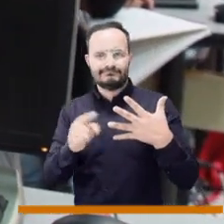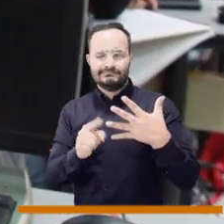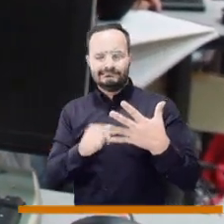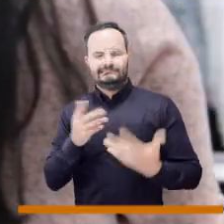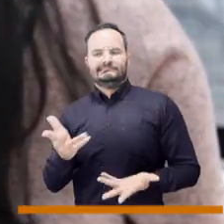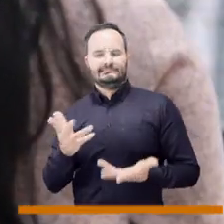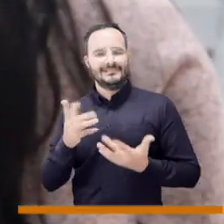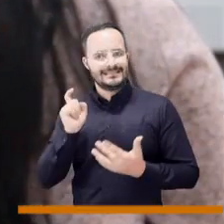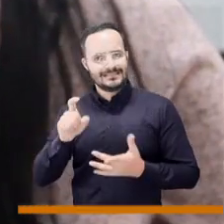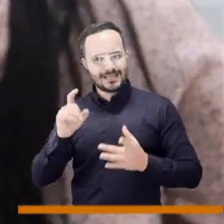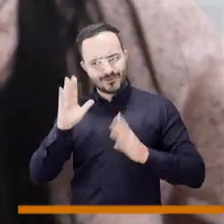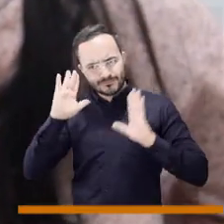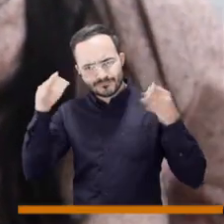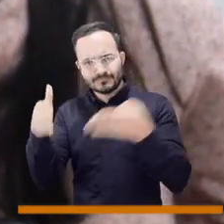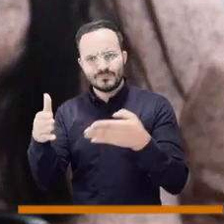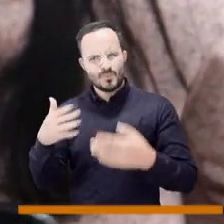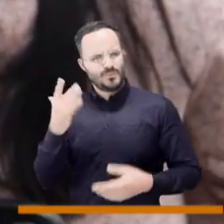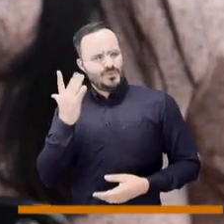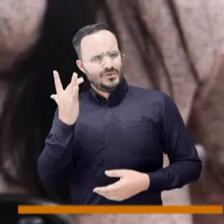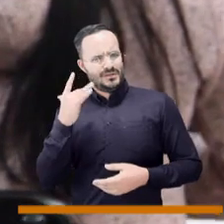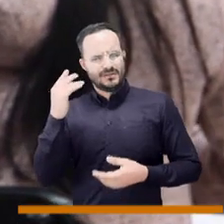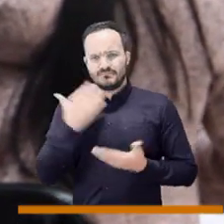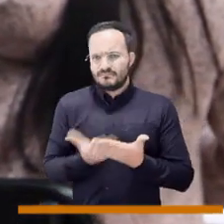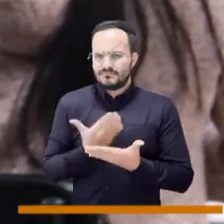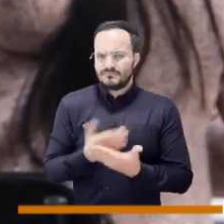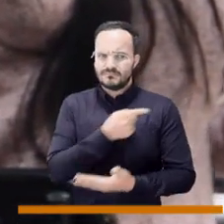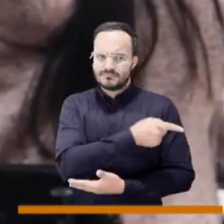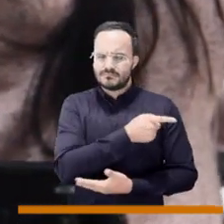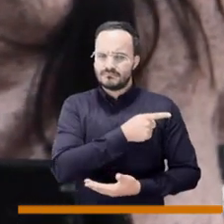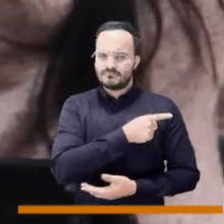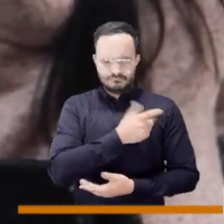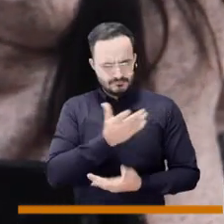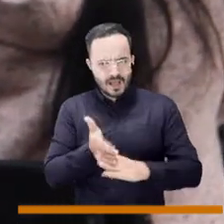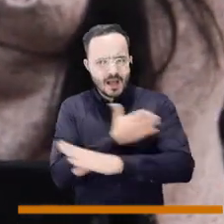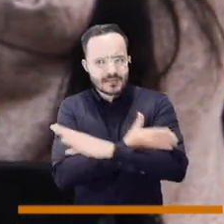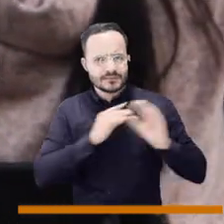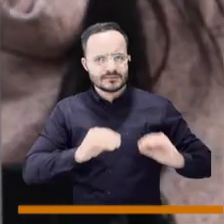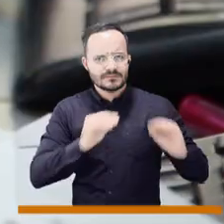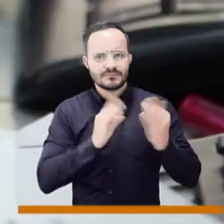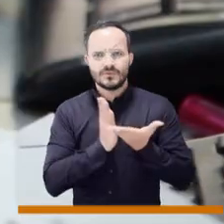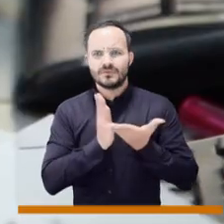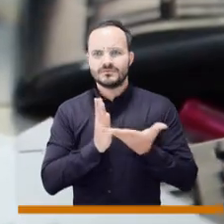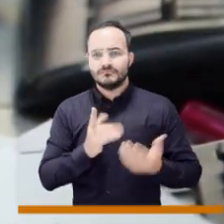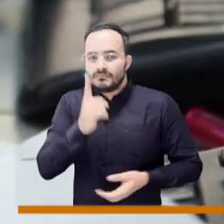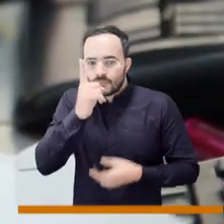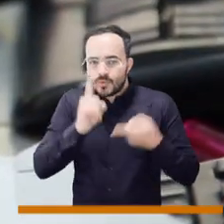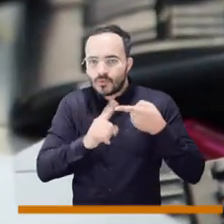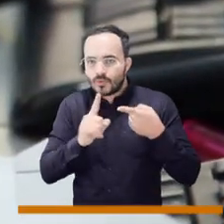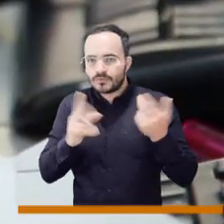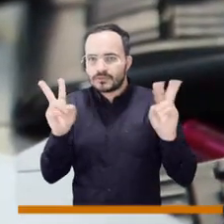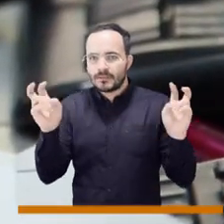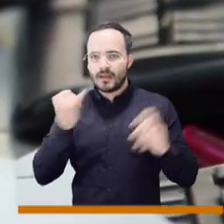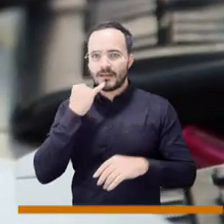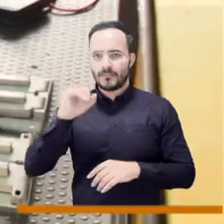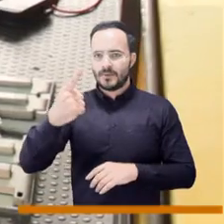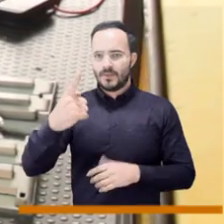hay que poner el foco allí, porque a la universidad nos llegan estudiantes con unos niveles,